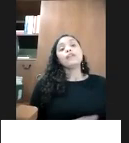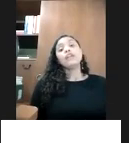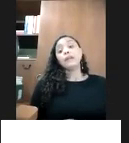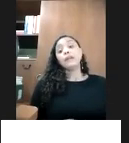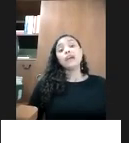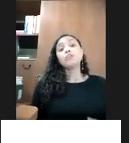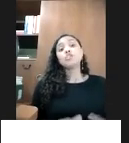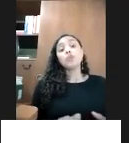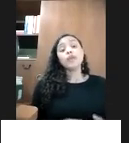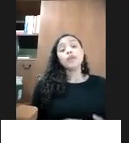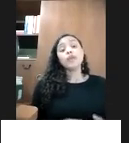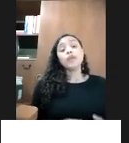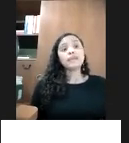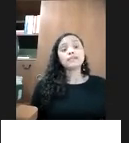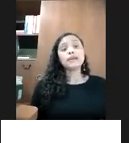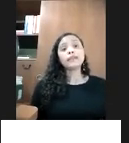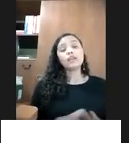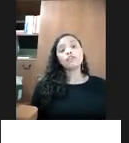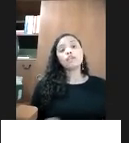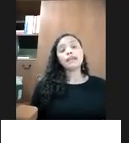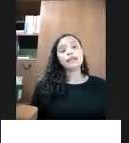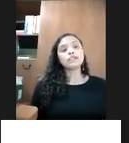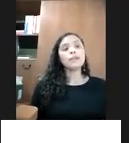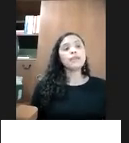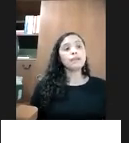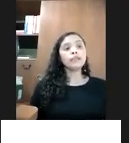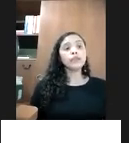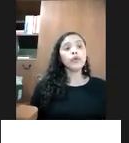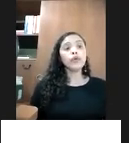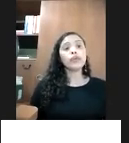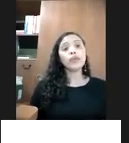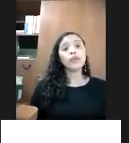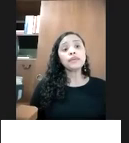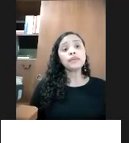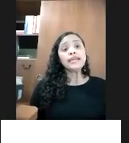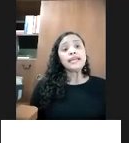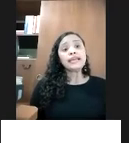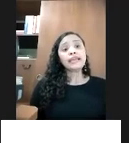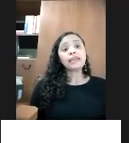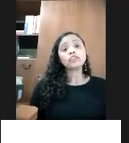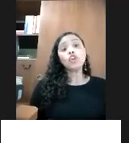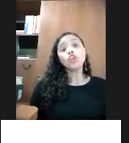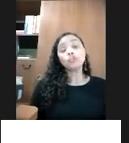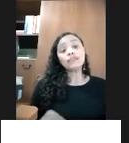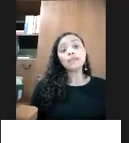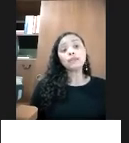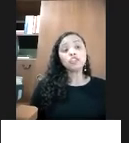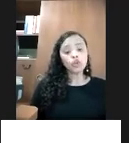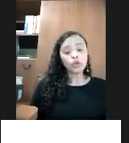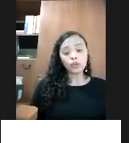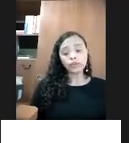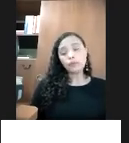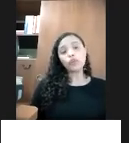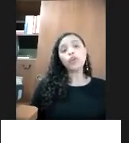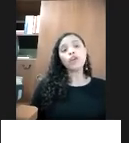Cuando les preguntábamos sobre la capacidad o la forma del acceso a medicamentos, nos dijeron que solo los 26% de los